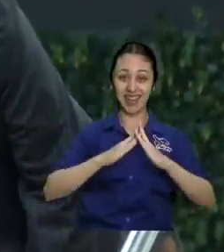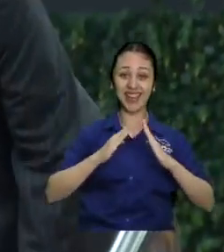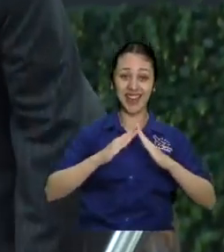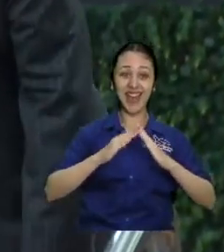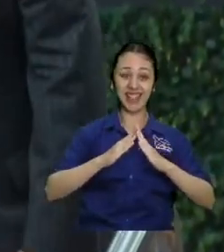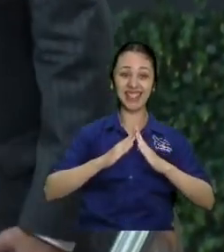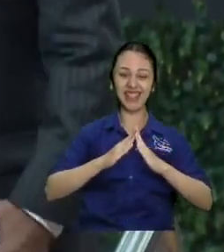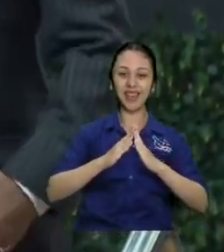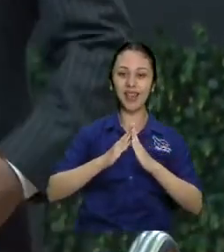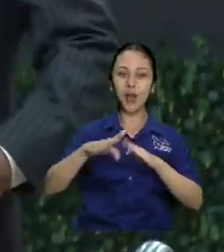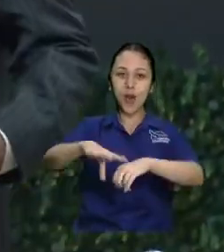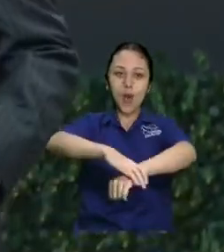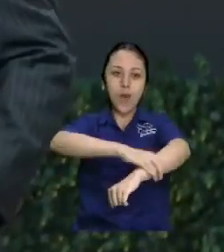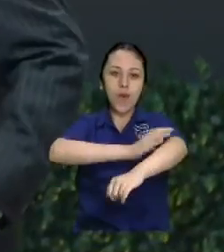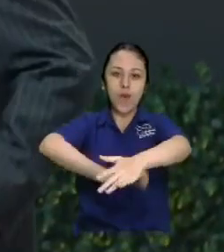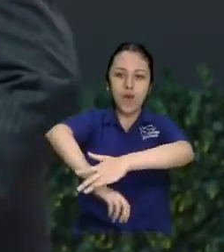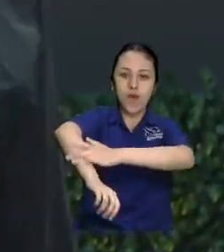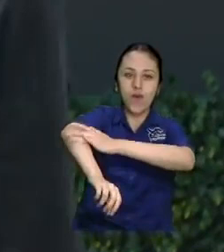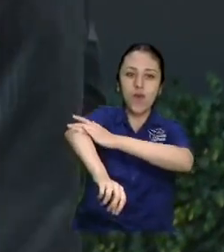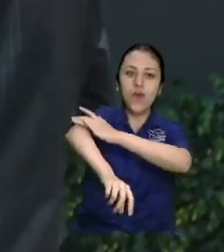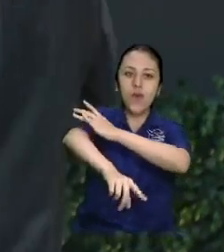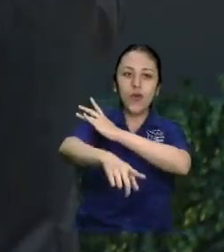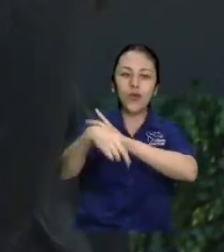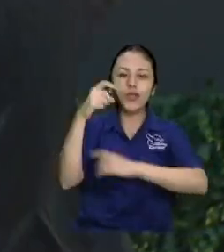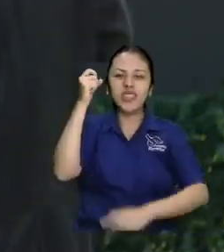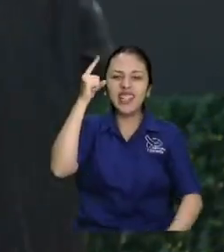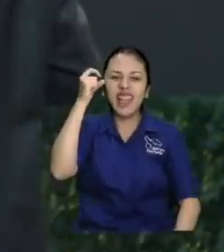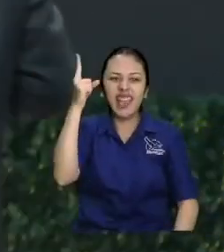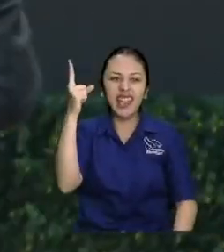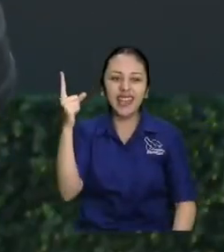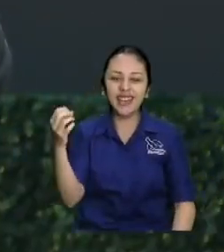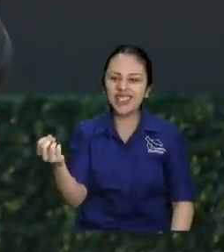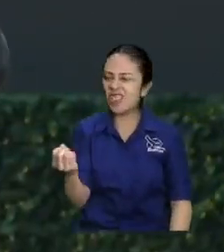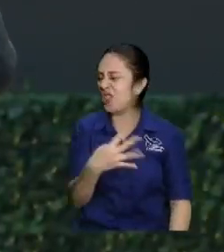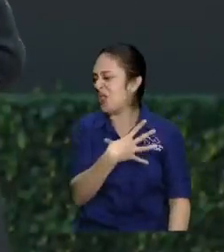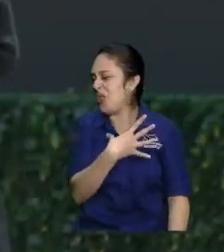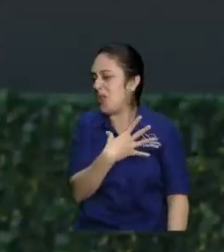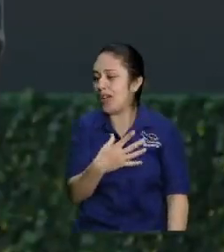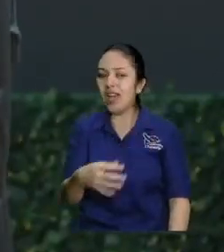todas negras, hermano, y sudado ahí con los tenis así,